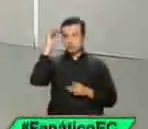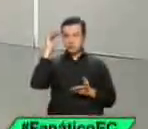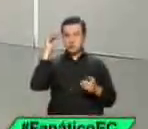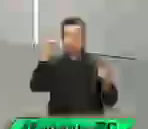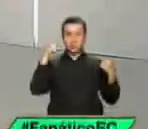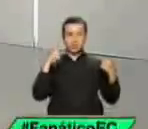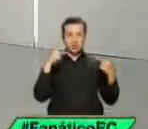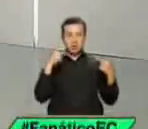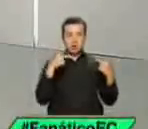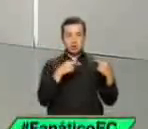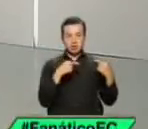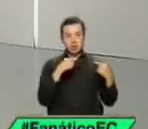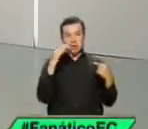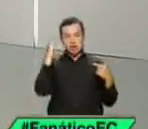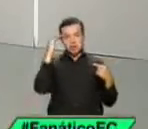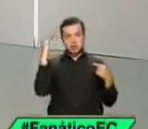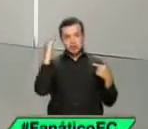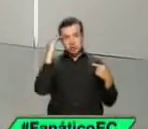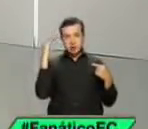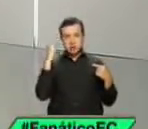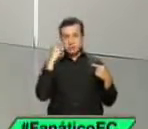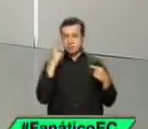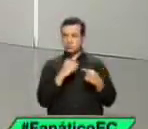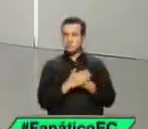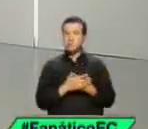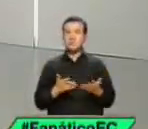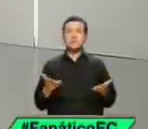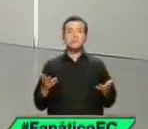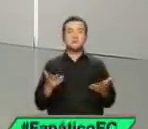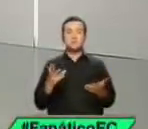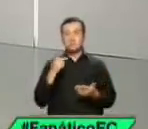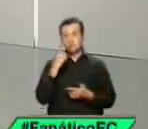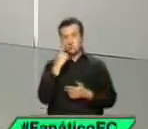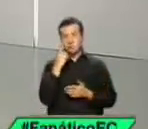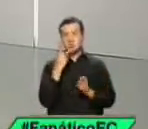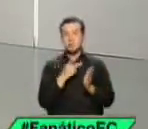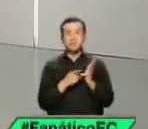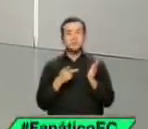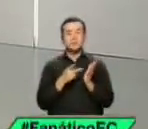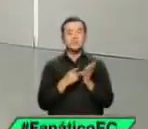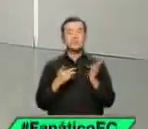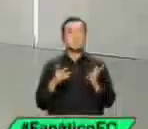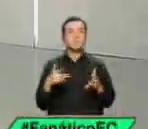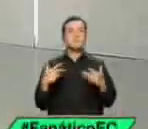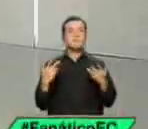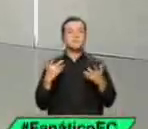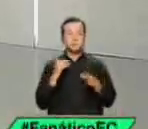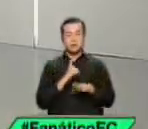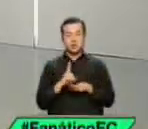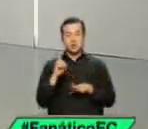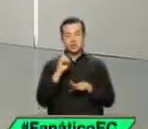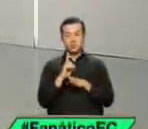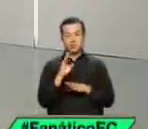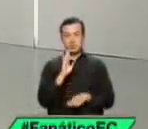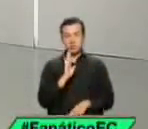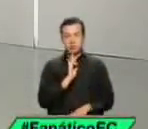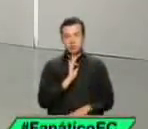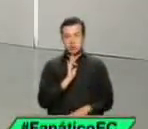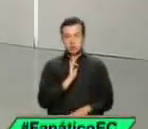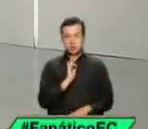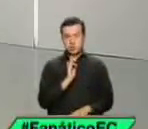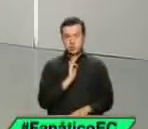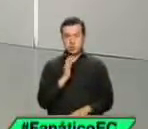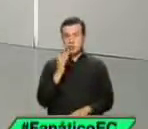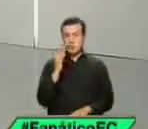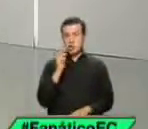enfrentará al Club Deportivo El Nacional. A continuación vamos a revisar qué es lo que dice el director técnico del